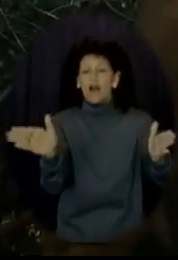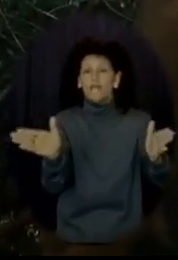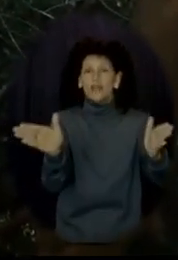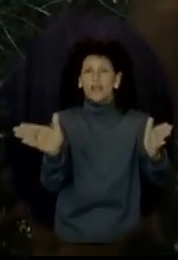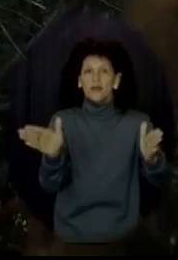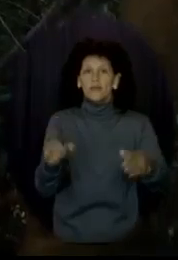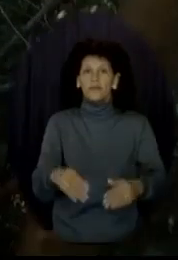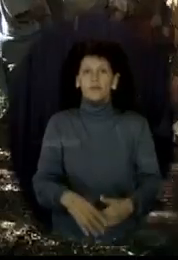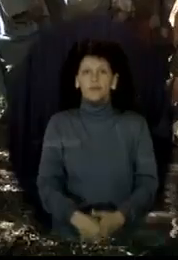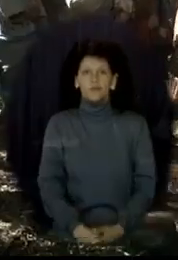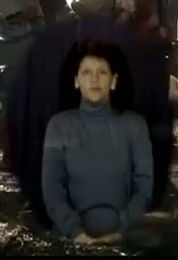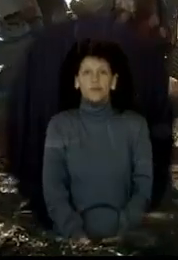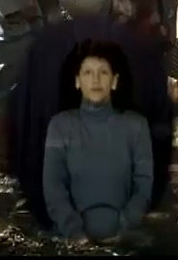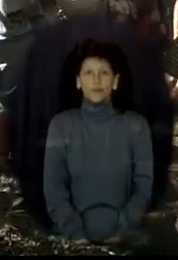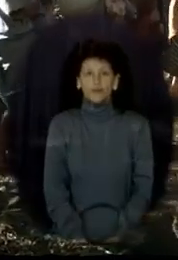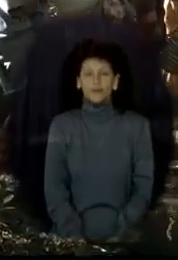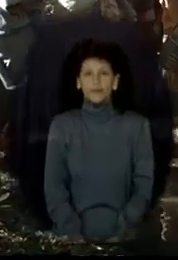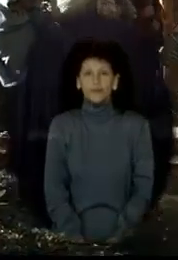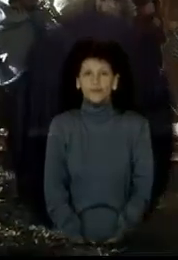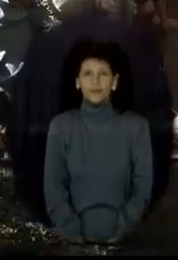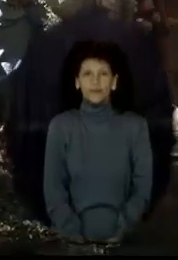abre.